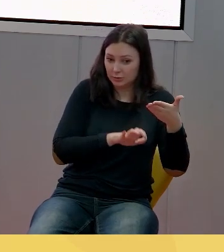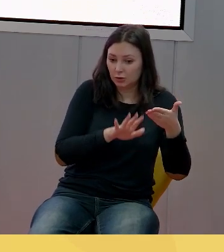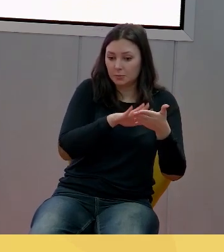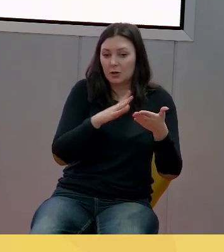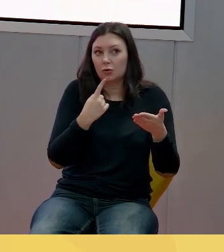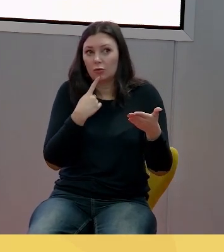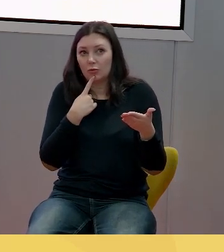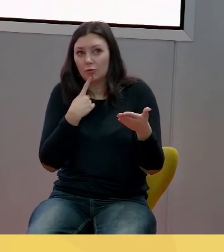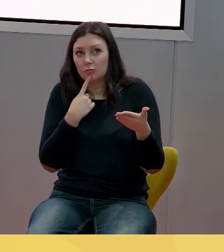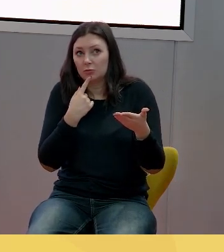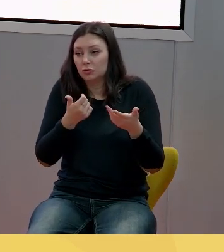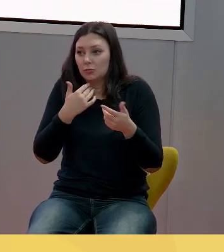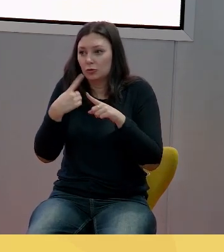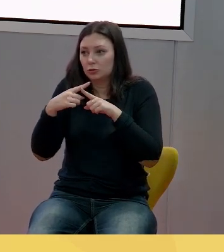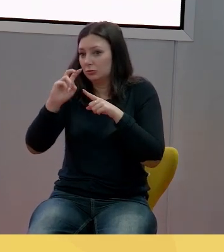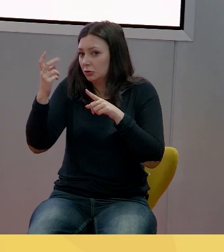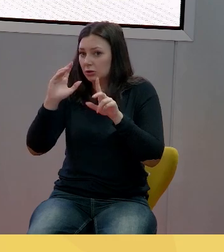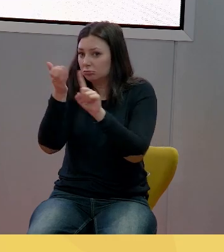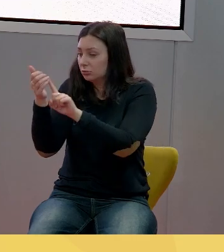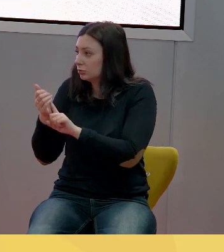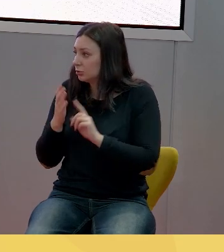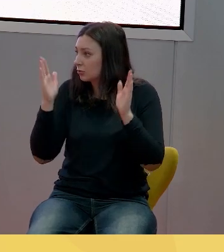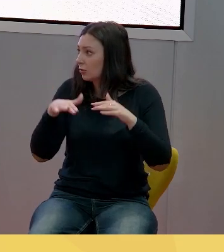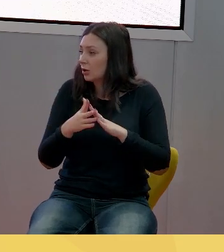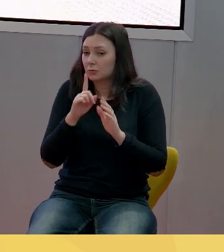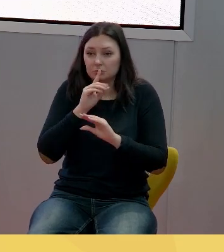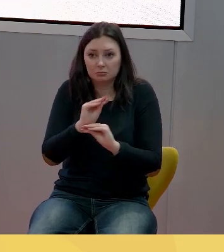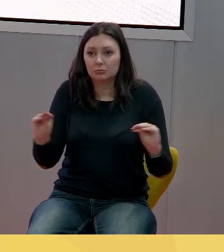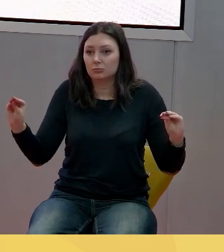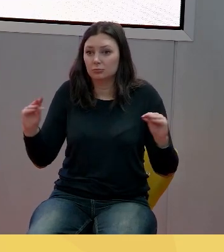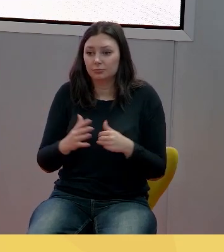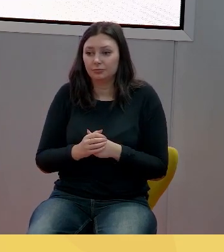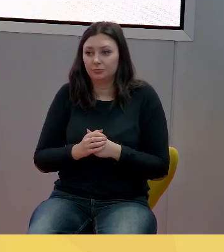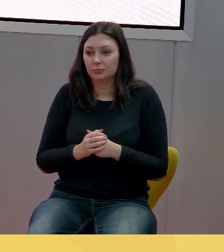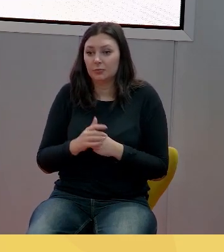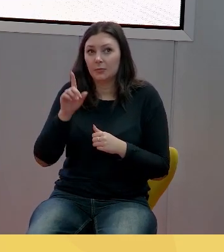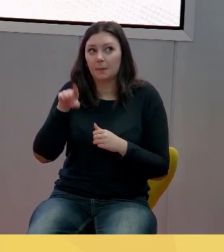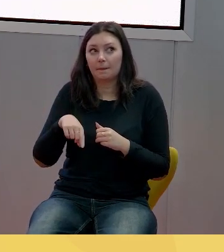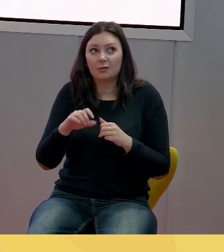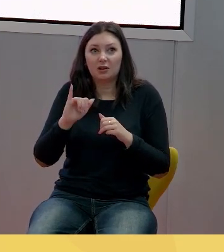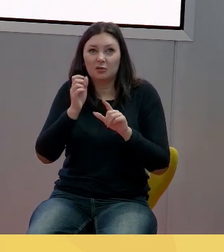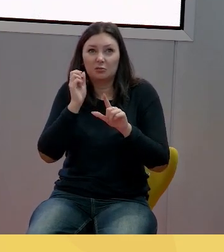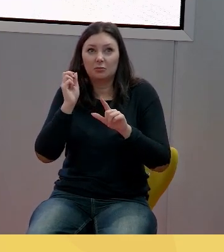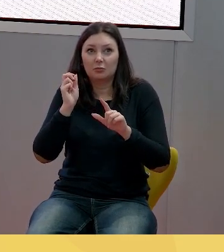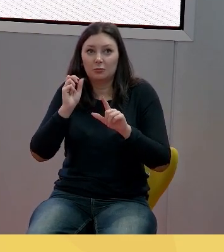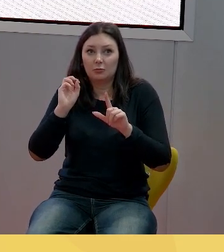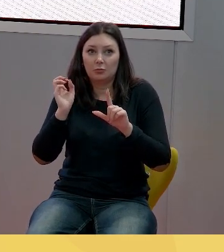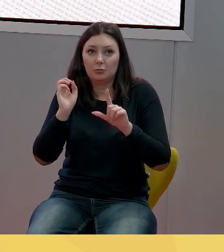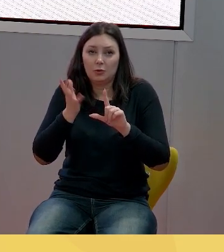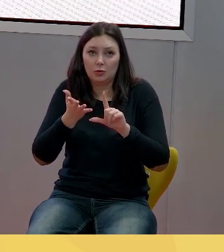encontrado absolutamente nada más, ese silencio completo. Creo que también hay un artículo de blog muy breve de una asociación de psiquiatría